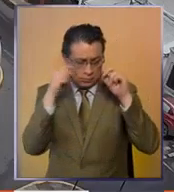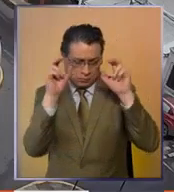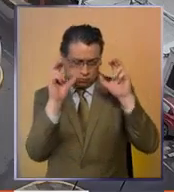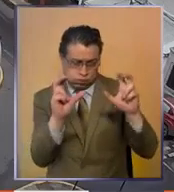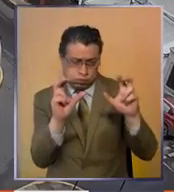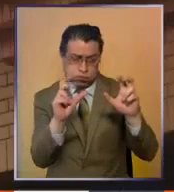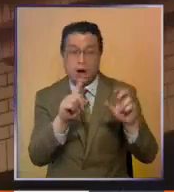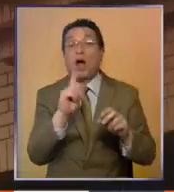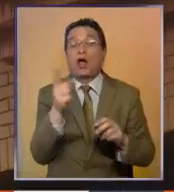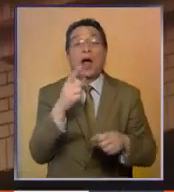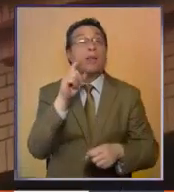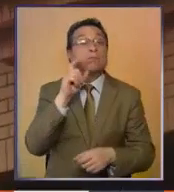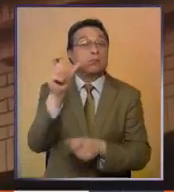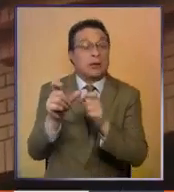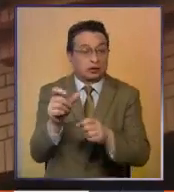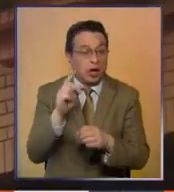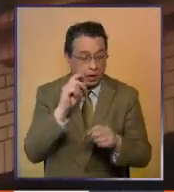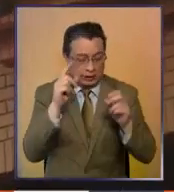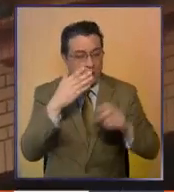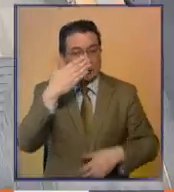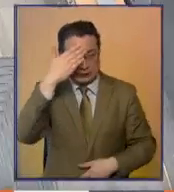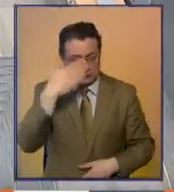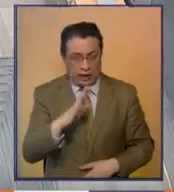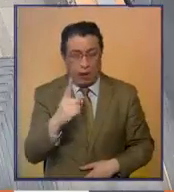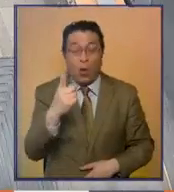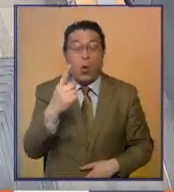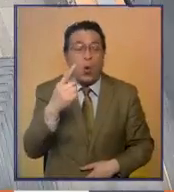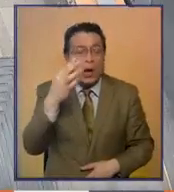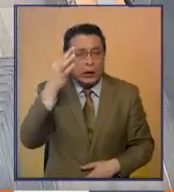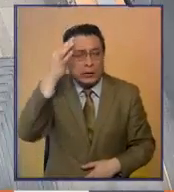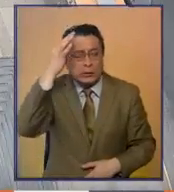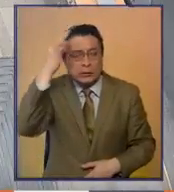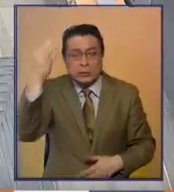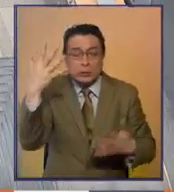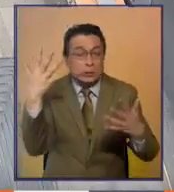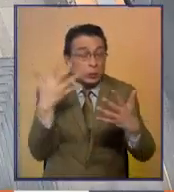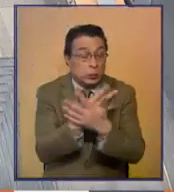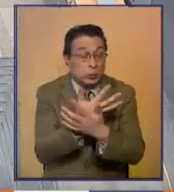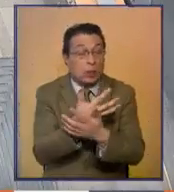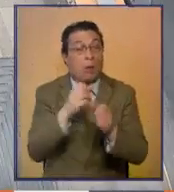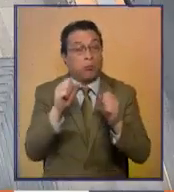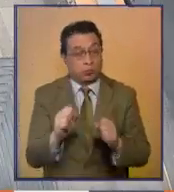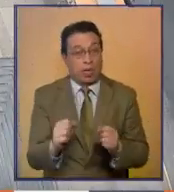diario los ejecutan y que saben que hasta un pequeño descuido podría ser mortal.